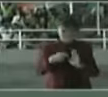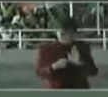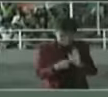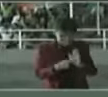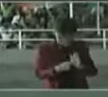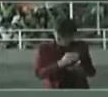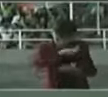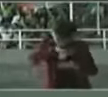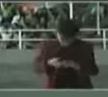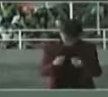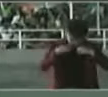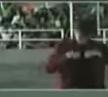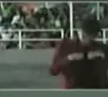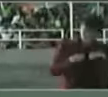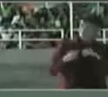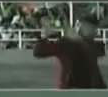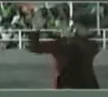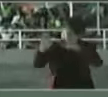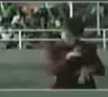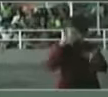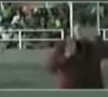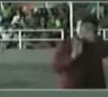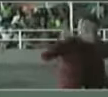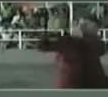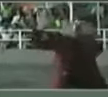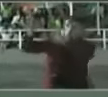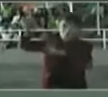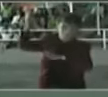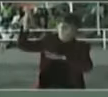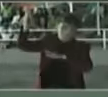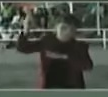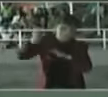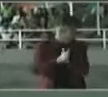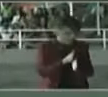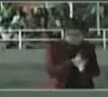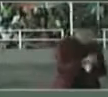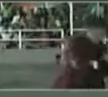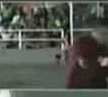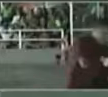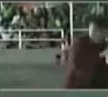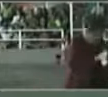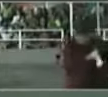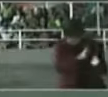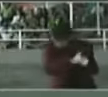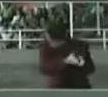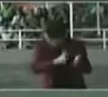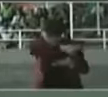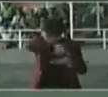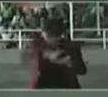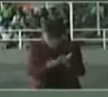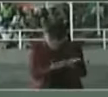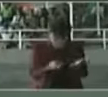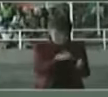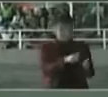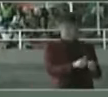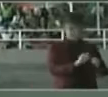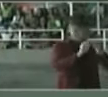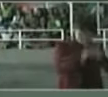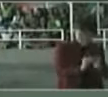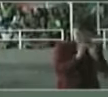corporalmente toda la plenitud de la Deidad. Él es antes de todas las cosas, y todas las cosas por Él fueron